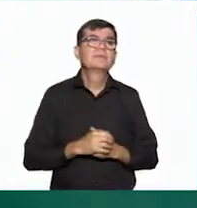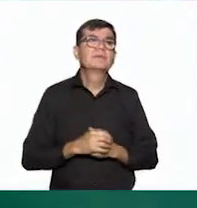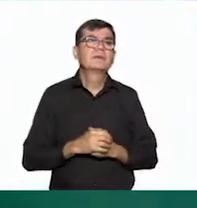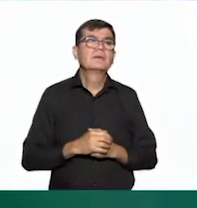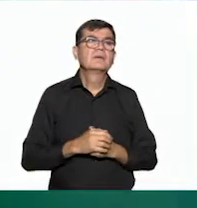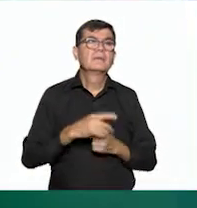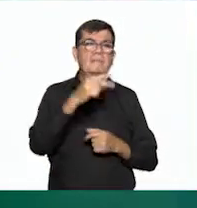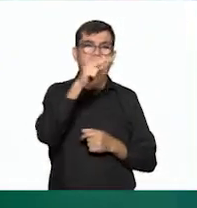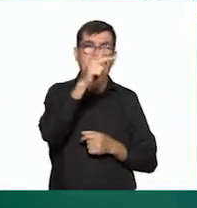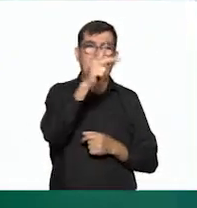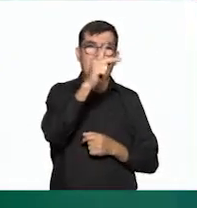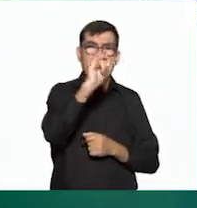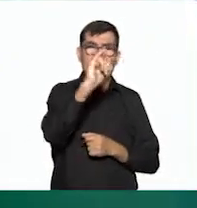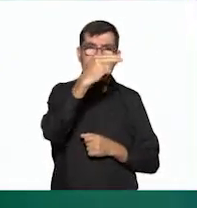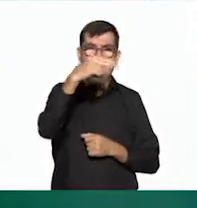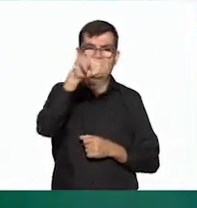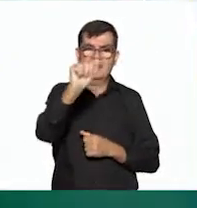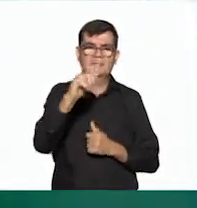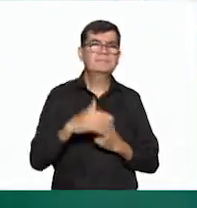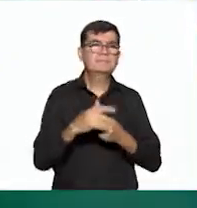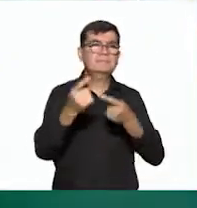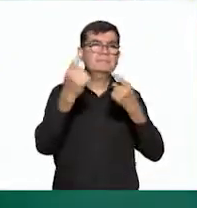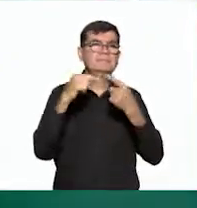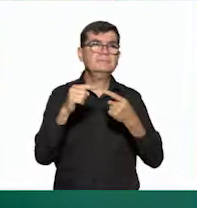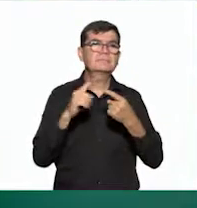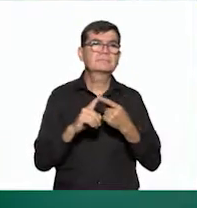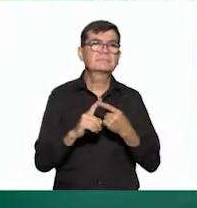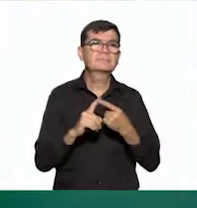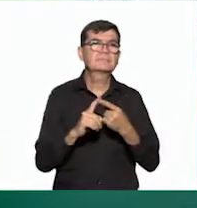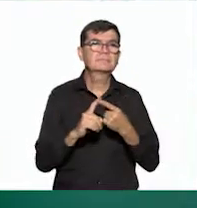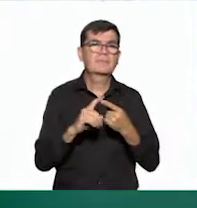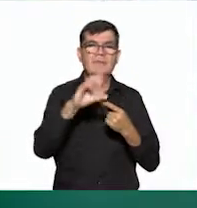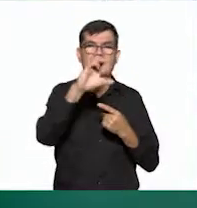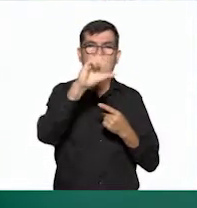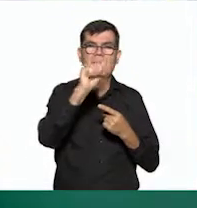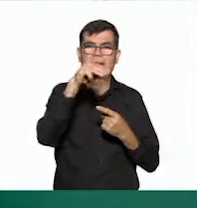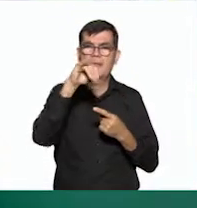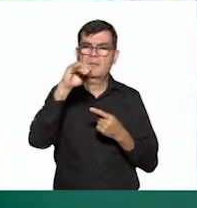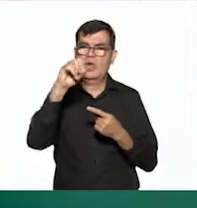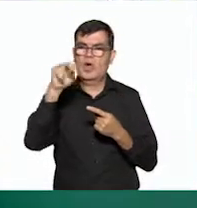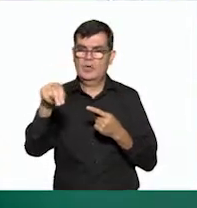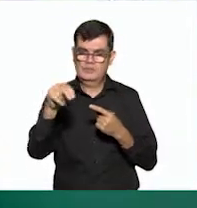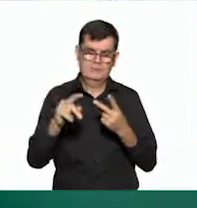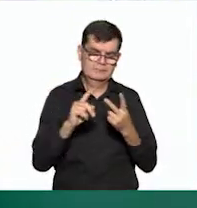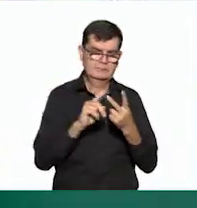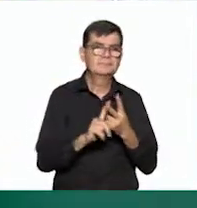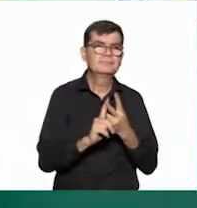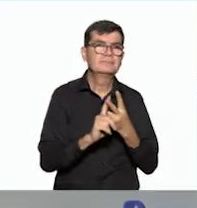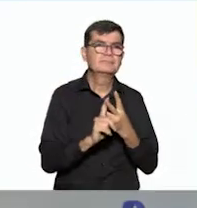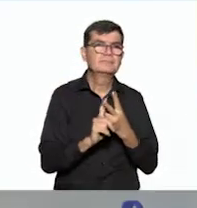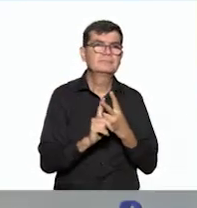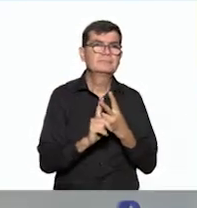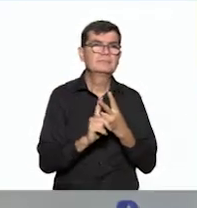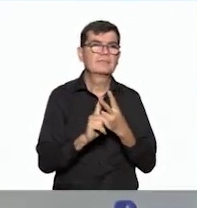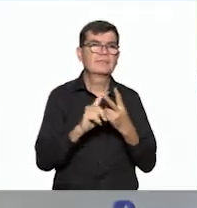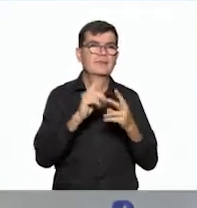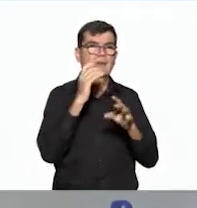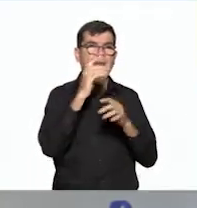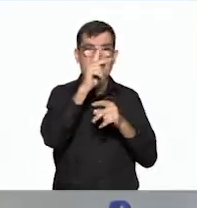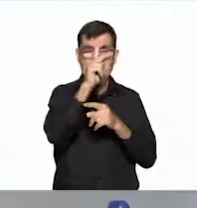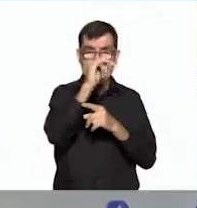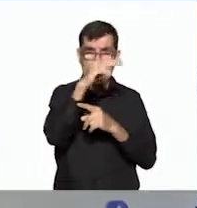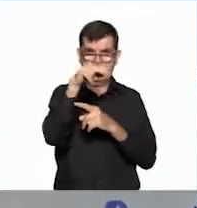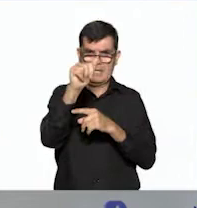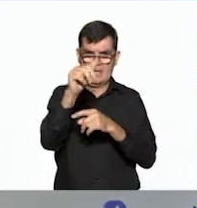es esta? Piña. Piña. ¿Y la otra? Un camión. Piña. Camión.